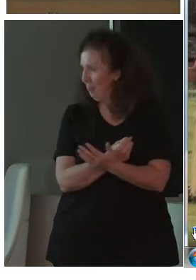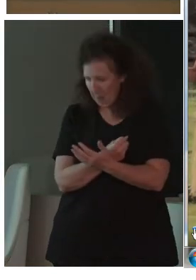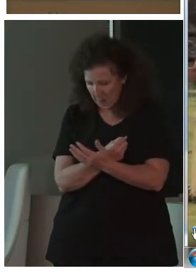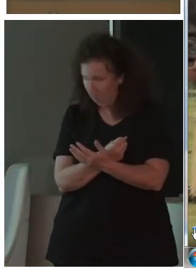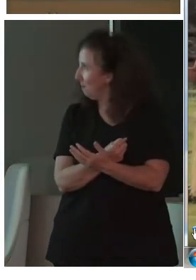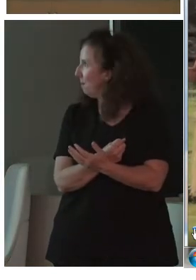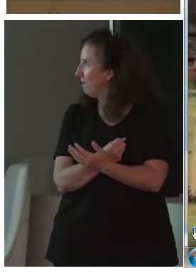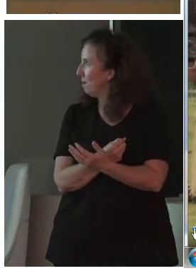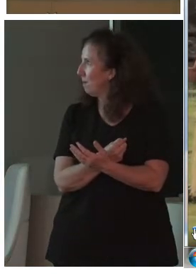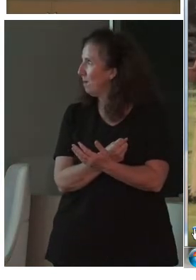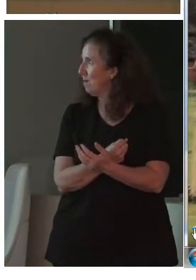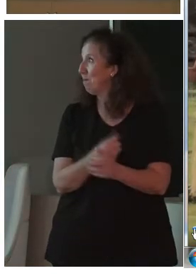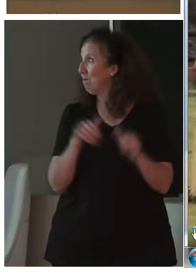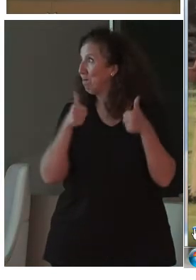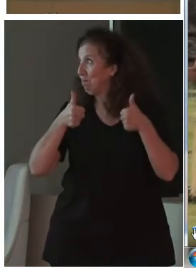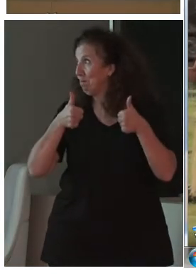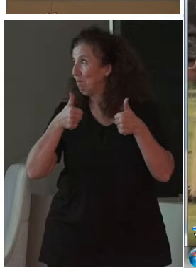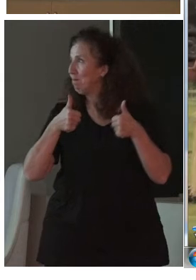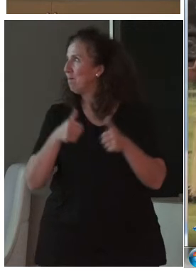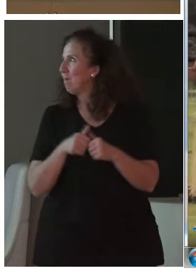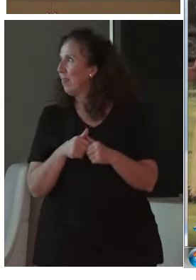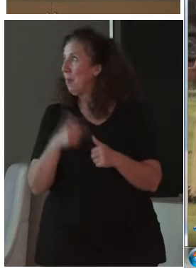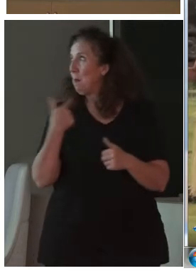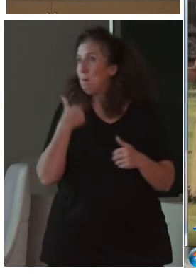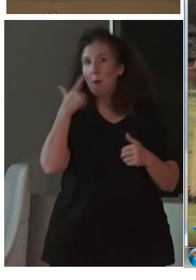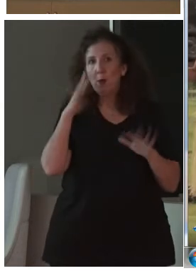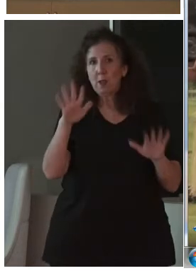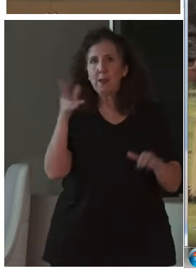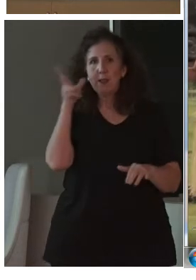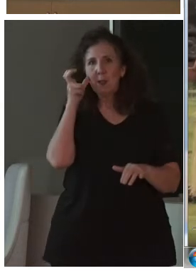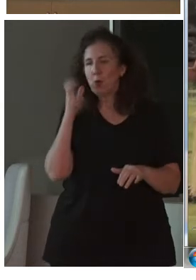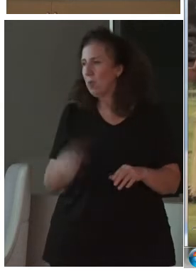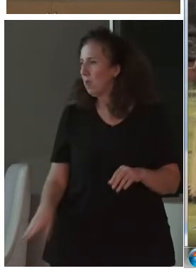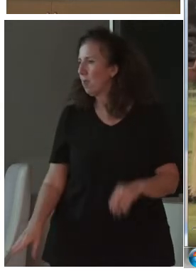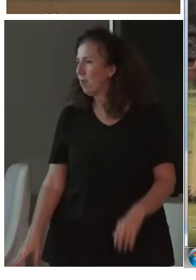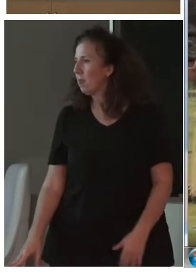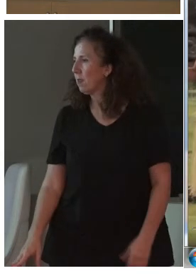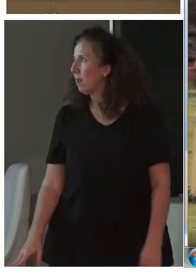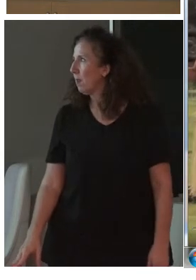Todas menos, sí, sí, está perfecto. Vamos a ver si se oye, es que no, me parece que no se oye.